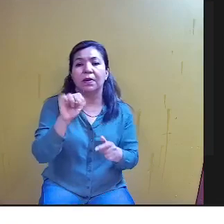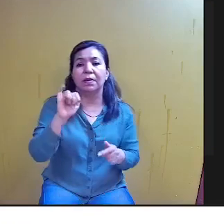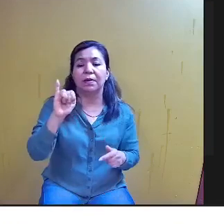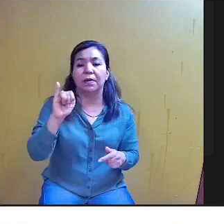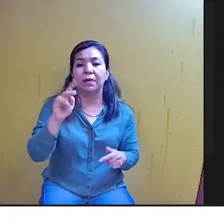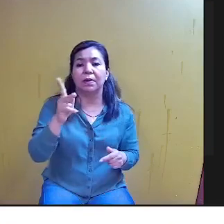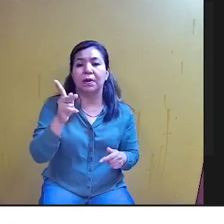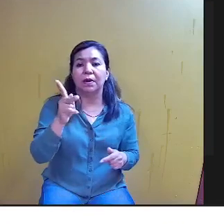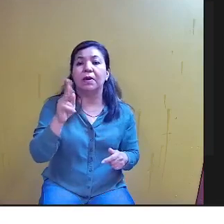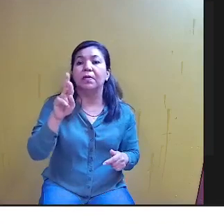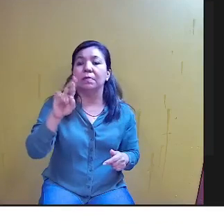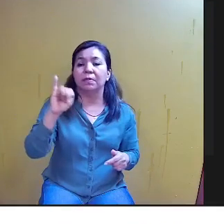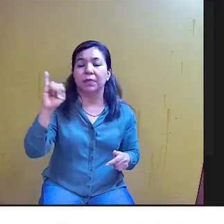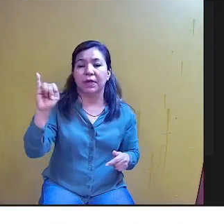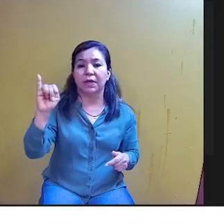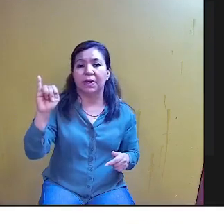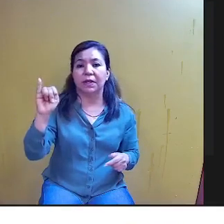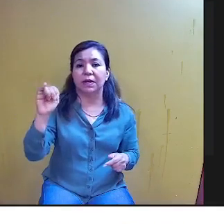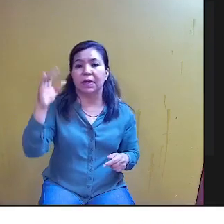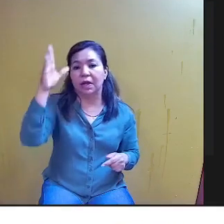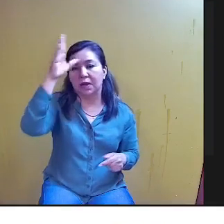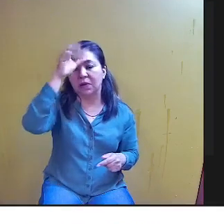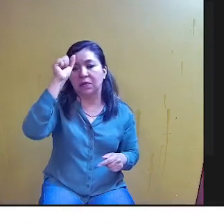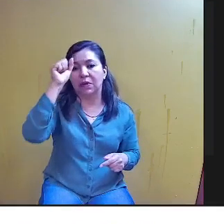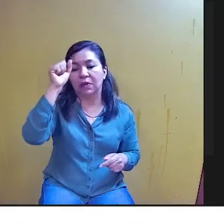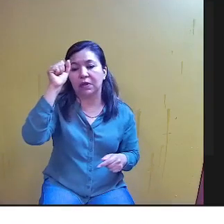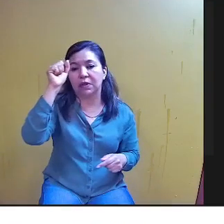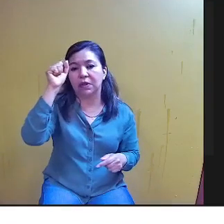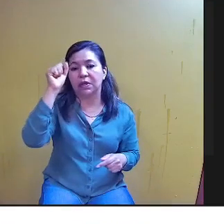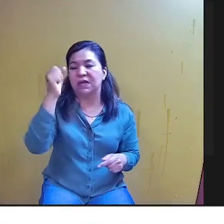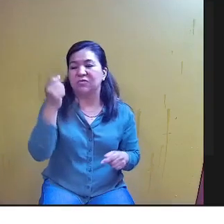en contra del acuerdo 124 diagonal SE diagonal